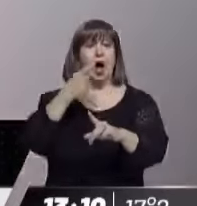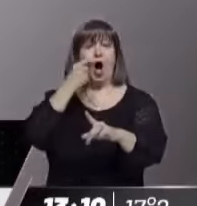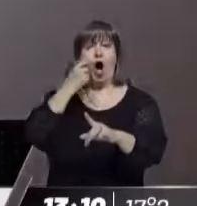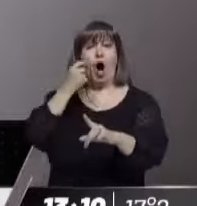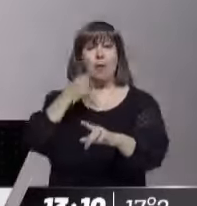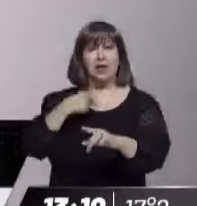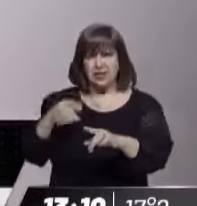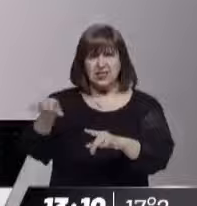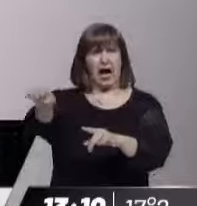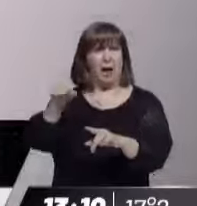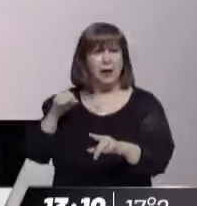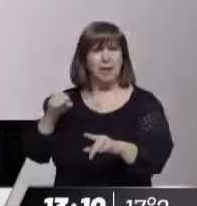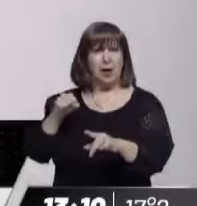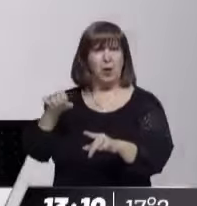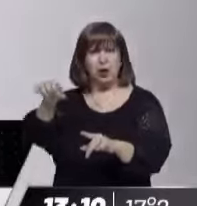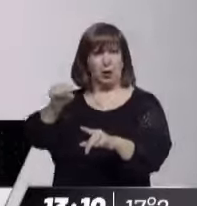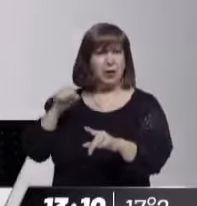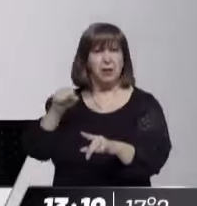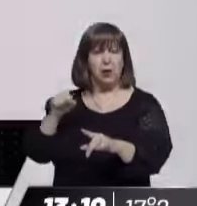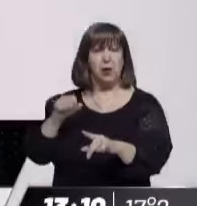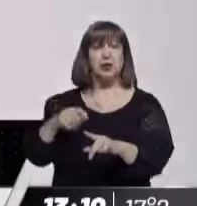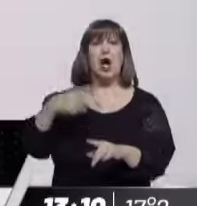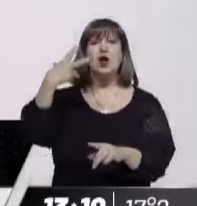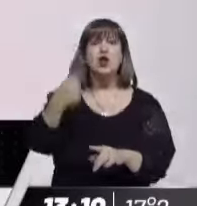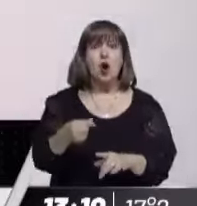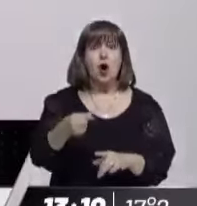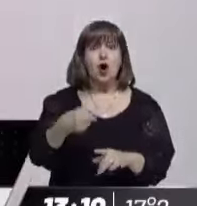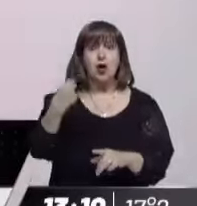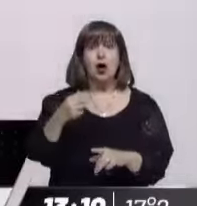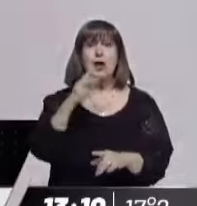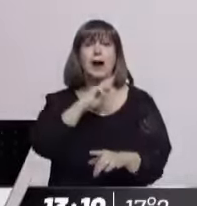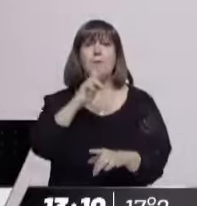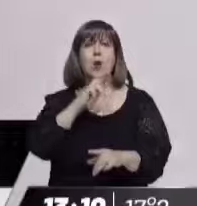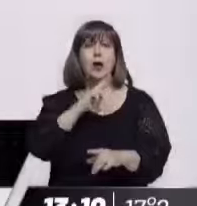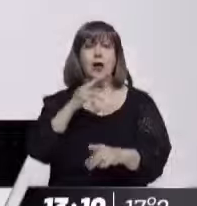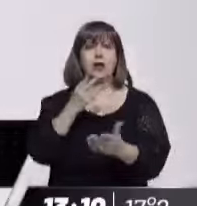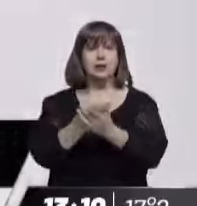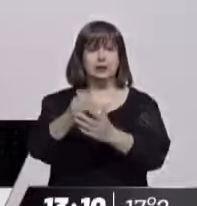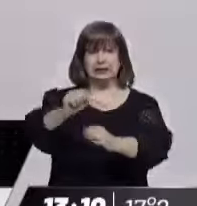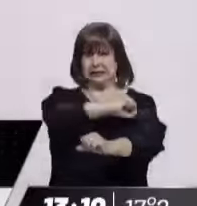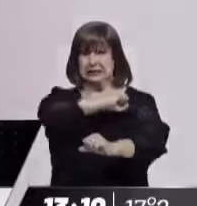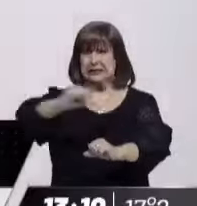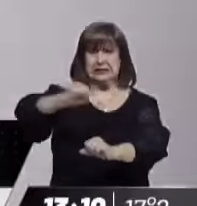vas a bajar, mierda. ¿Qué parte no entendés? Te lo pido, por favor.